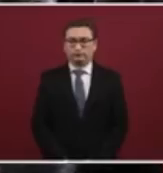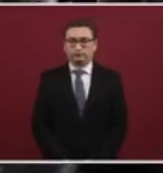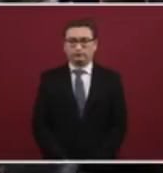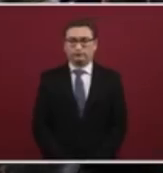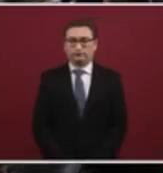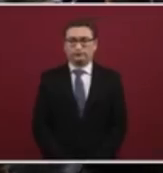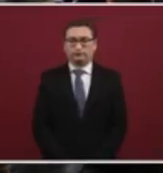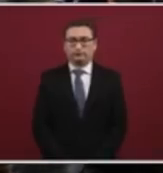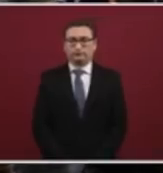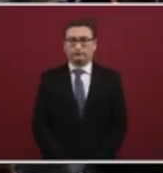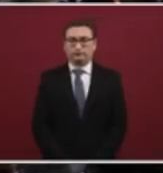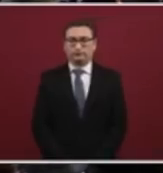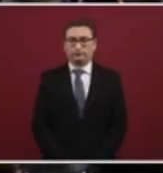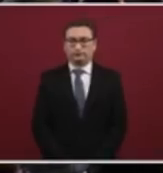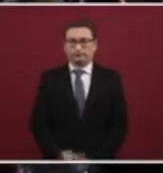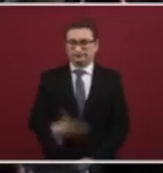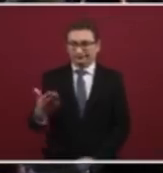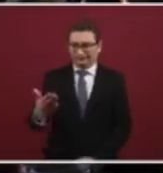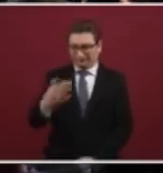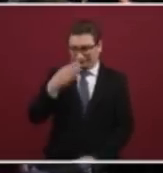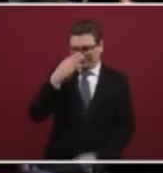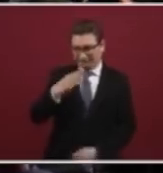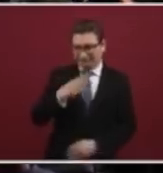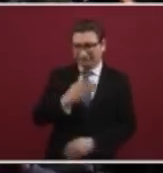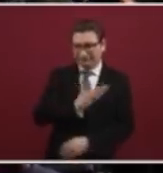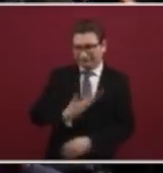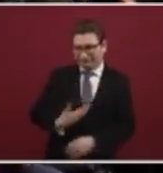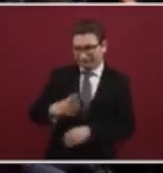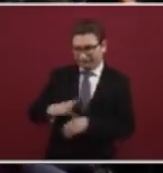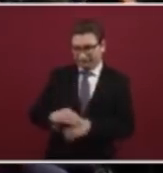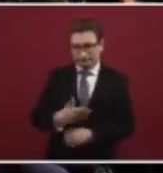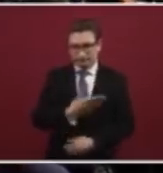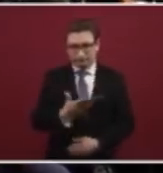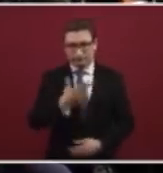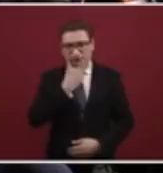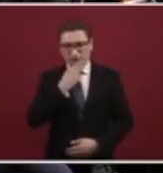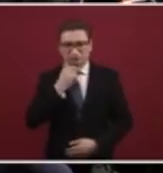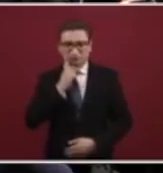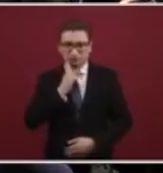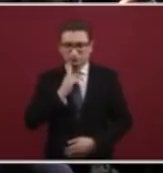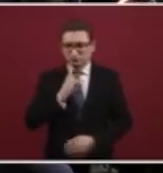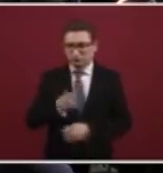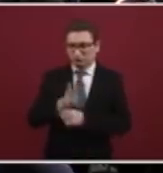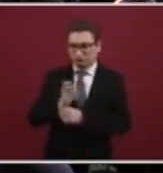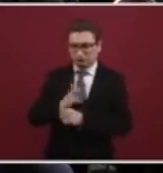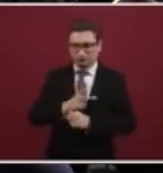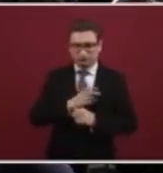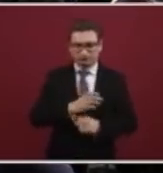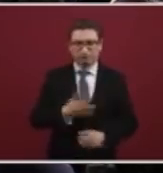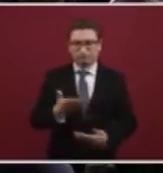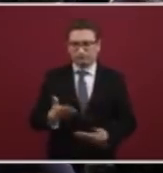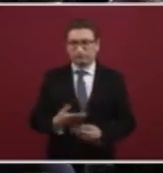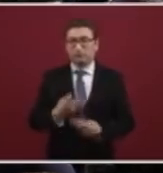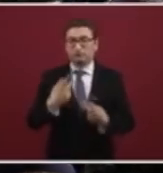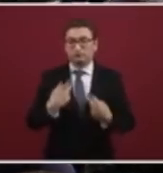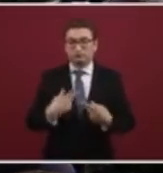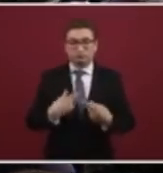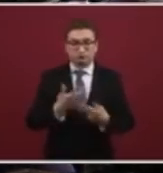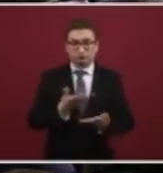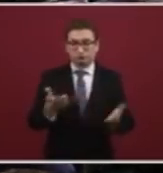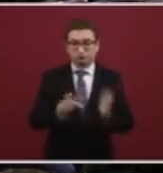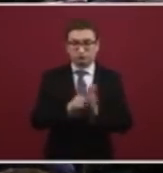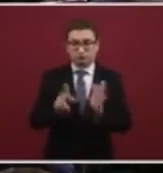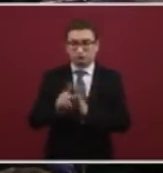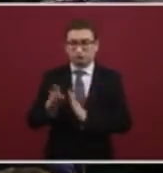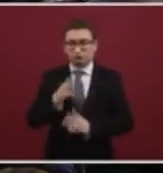con su permiso señor presidente distinguidas distinguidos invitados señoras señores de los medios de comunicación